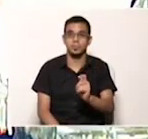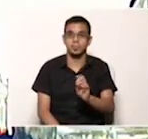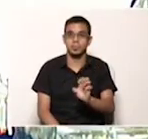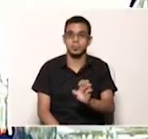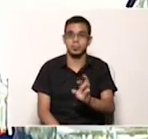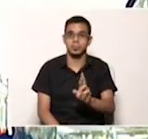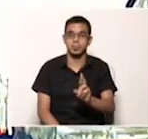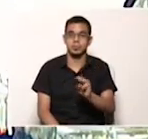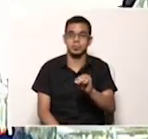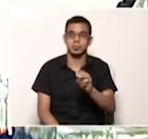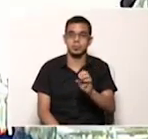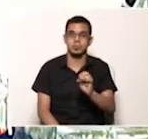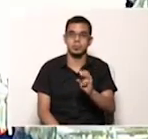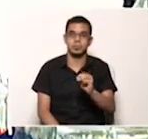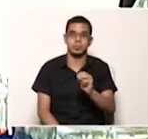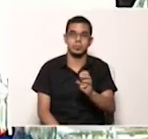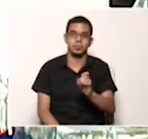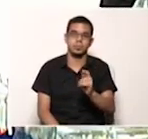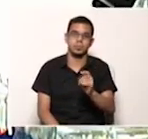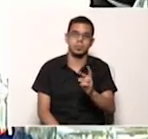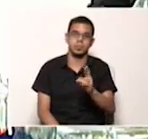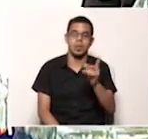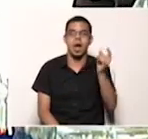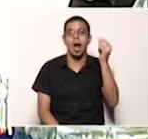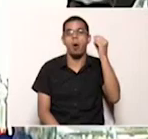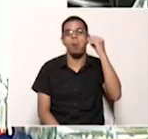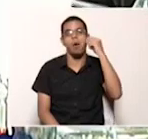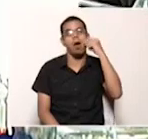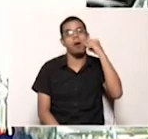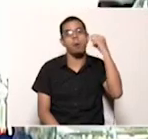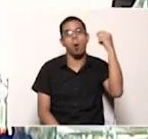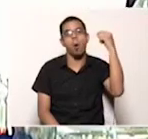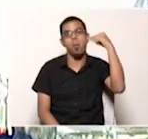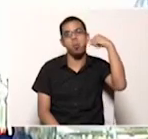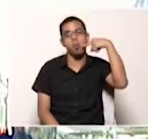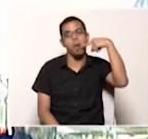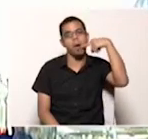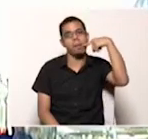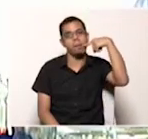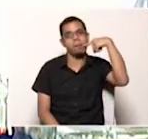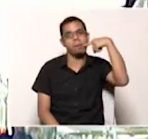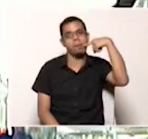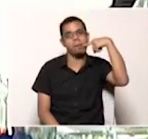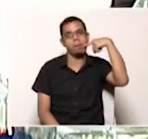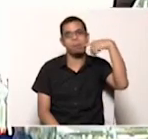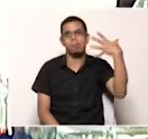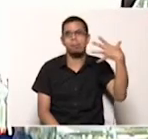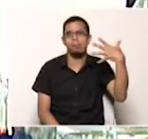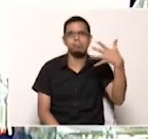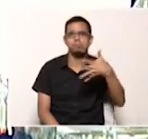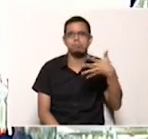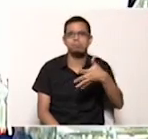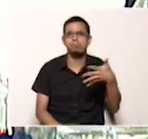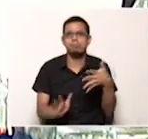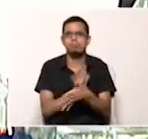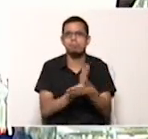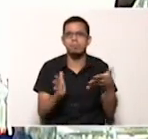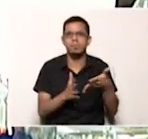tradicional que muchos de nosotros tenemos en nuestros hogares. Hay diferentes tipos de termómetros corporales, pero este